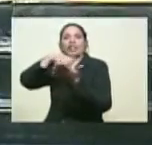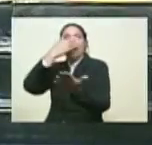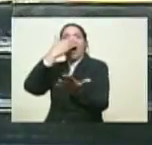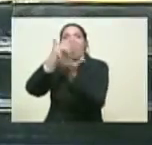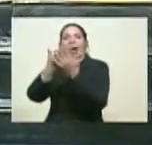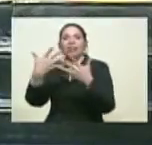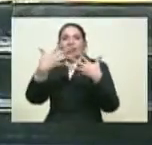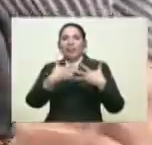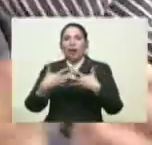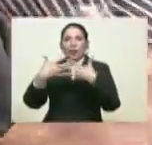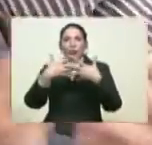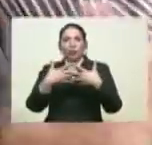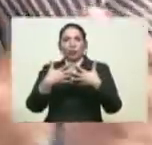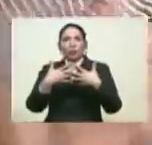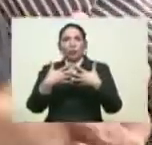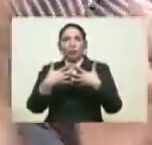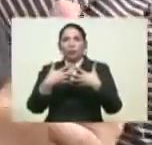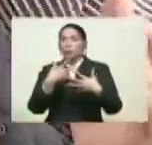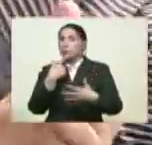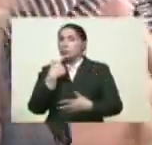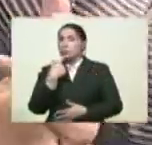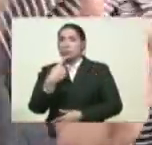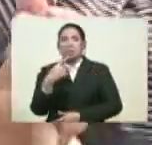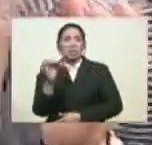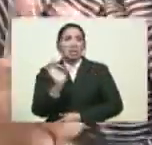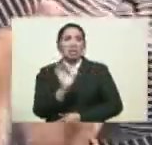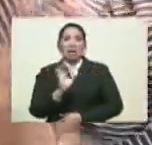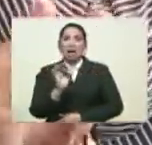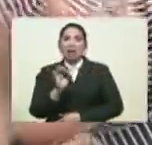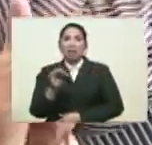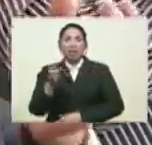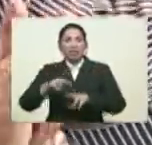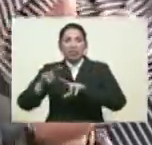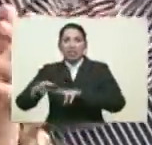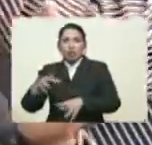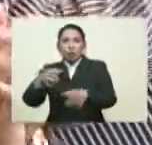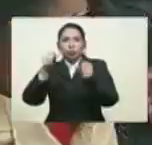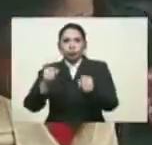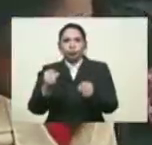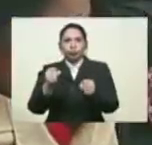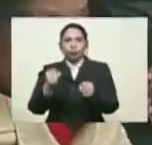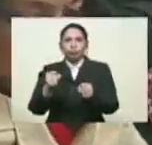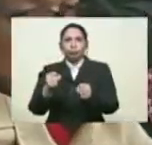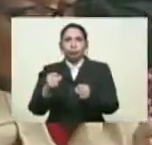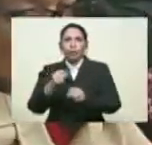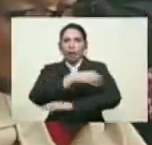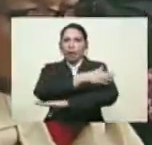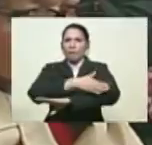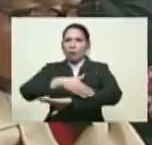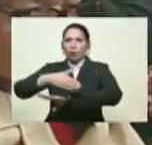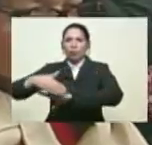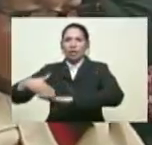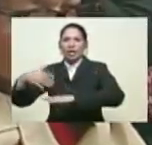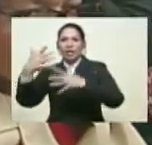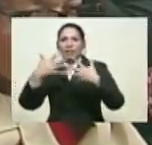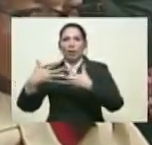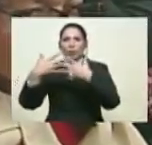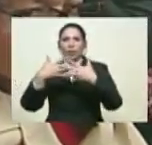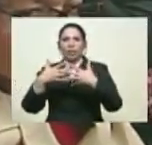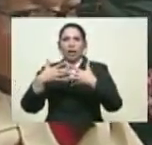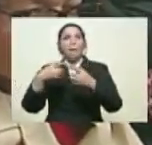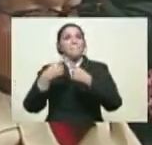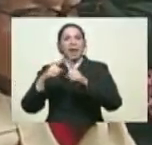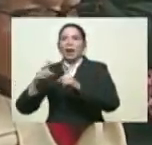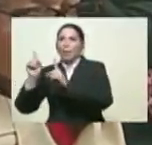No dicen nada sobre los niños secuestrados, presos en la frontera de Estados Unidos, pero persiguen a